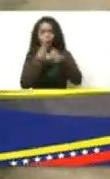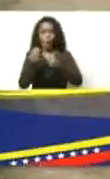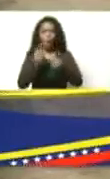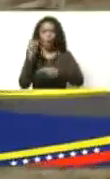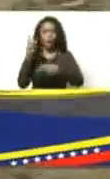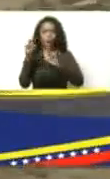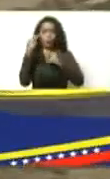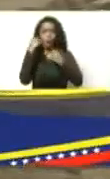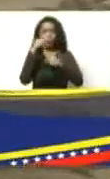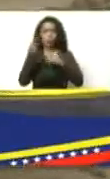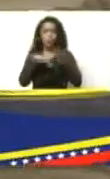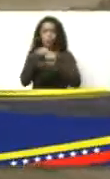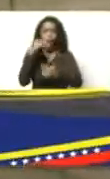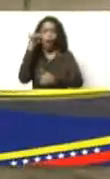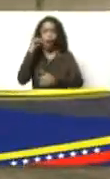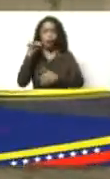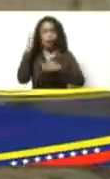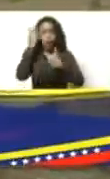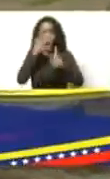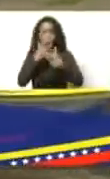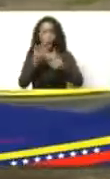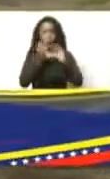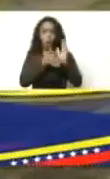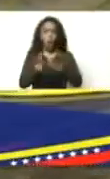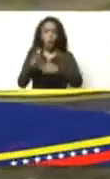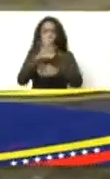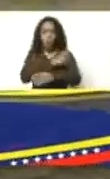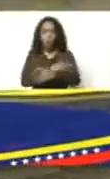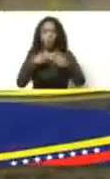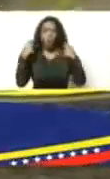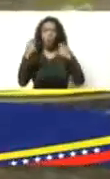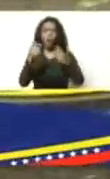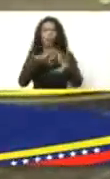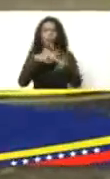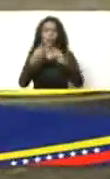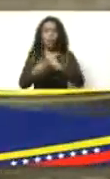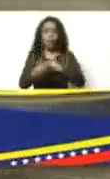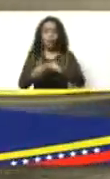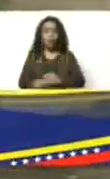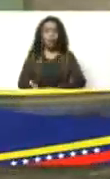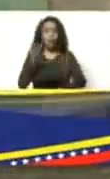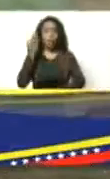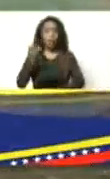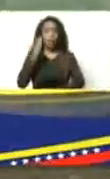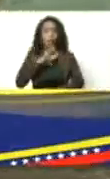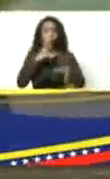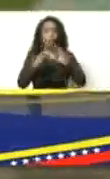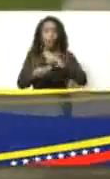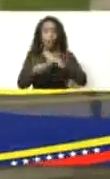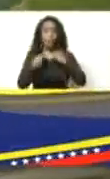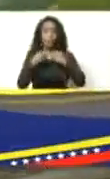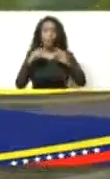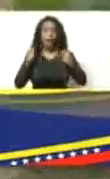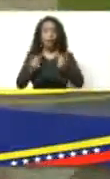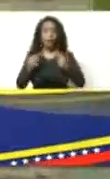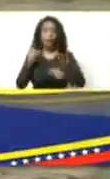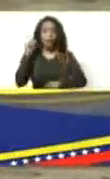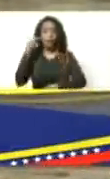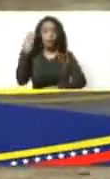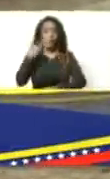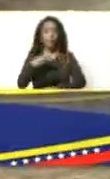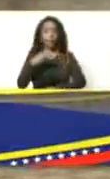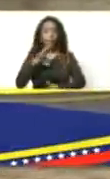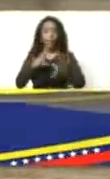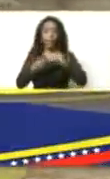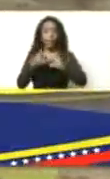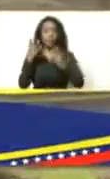tendremos, para la formación de organizaciones del poder popular como los CLAP, fundamentalmente los CLAP, para activar esa P de los